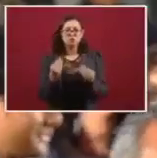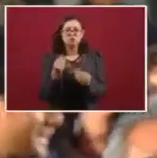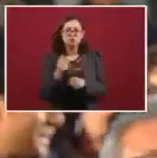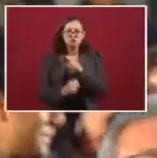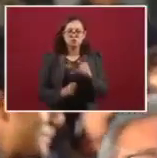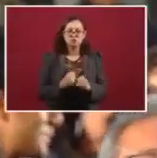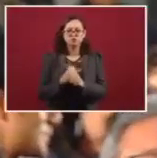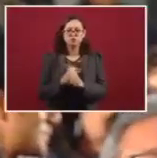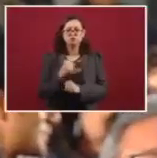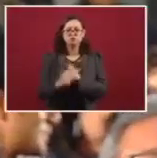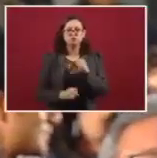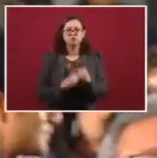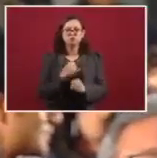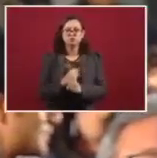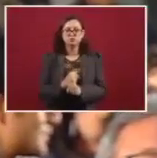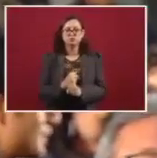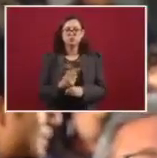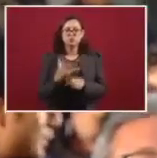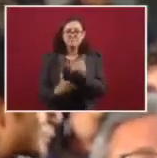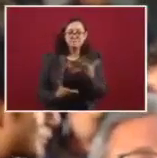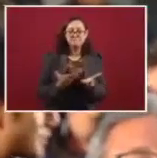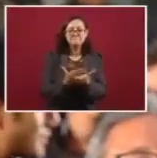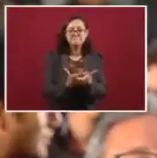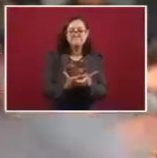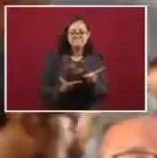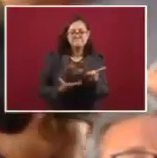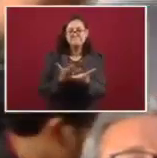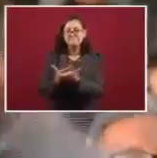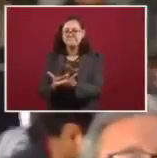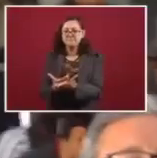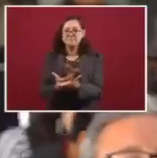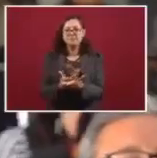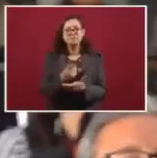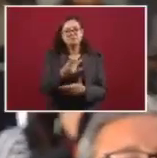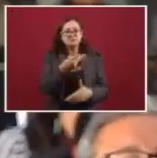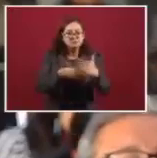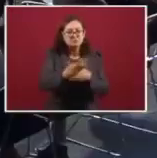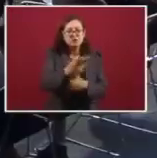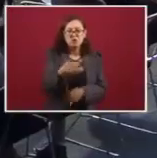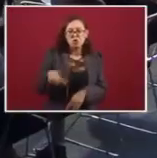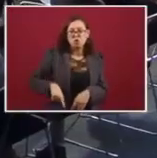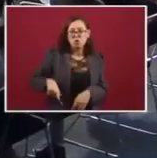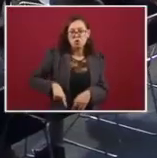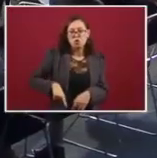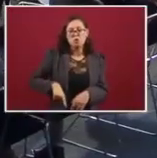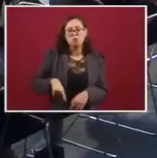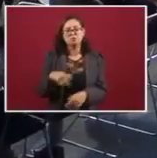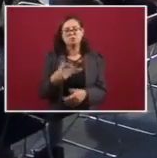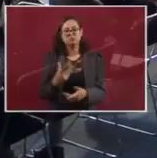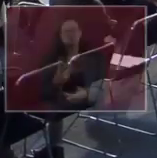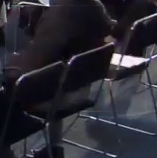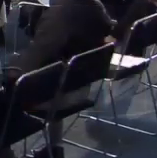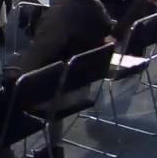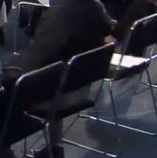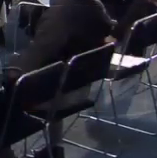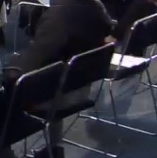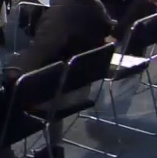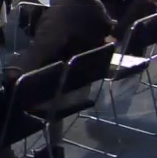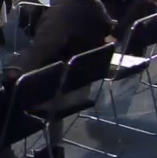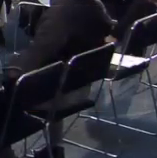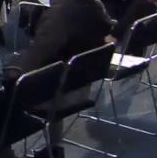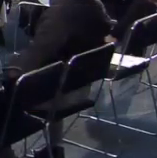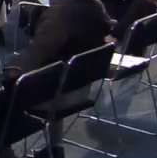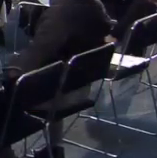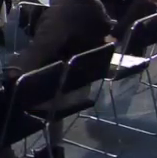años metiendo solicitudes, que las solicitudes eran para los gobernantes de las radios, y ahorita que pues